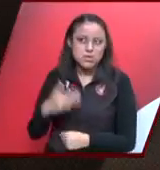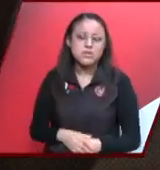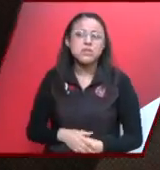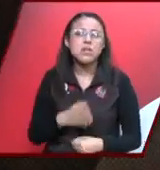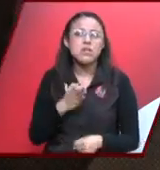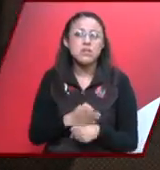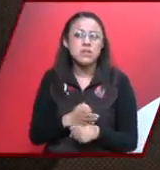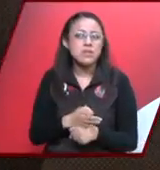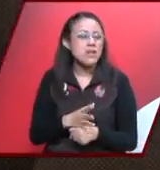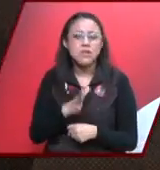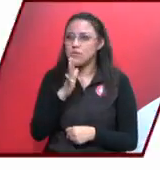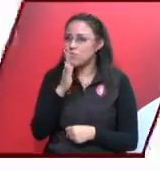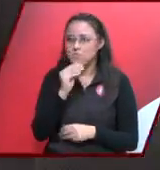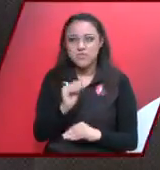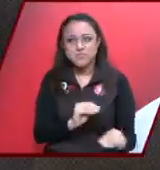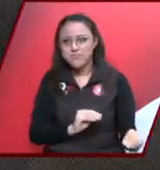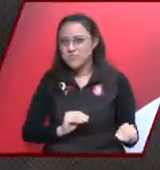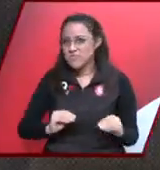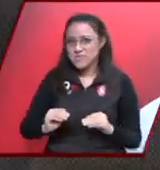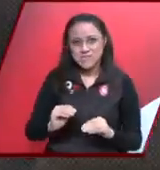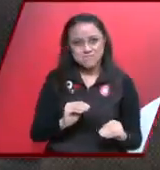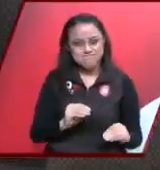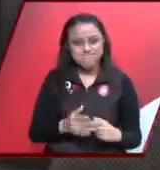Ahora casi no puede moverse.